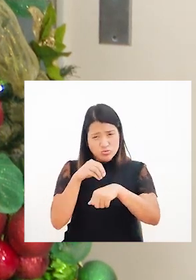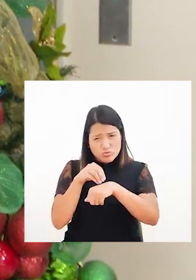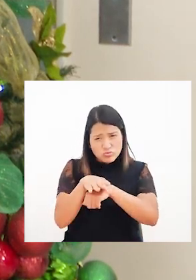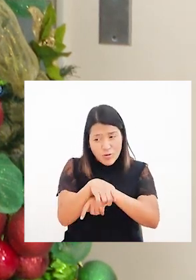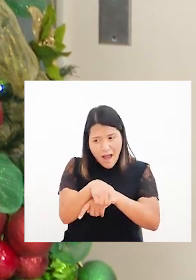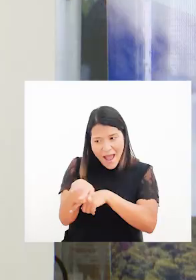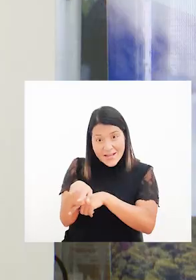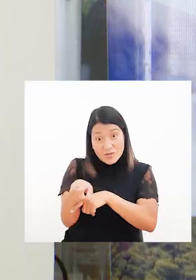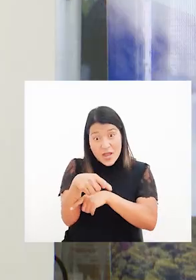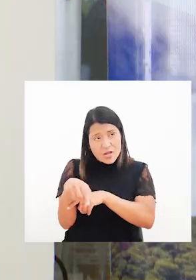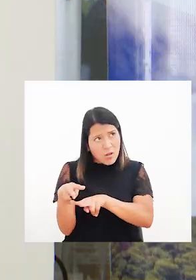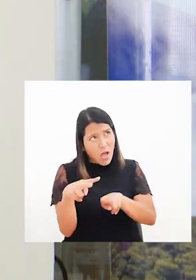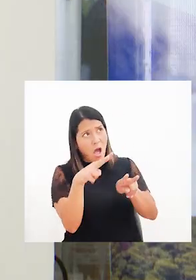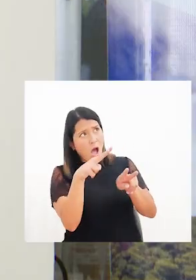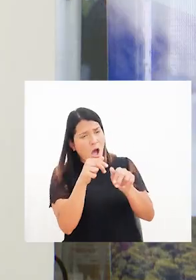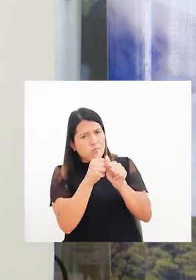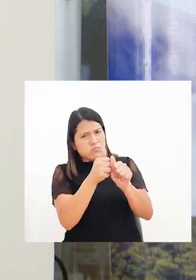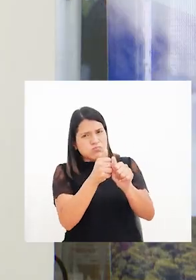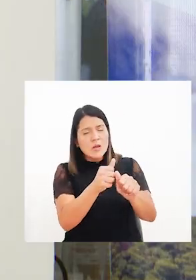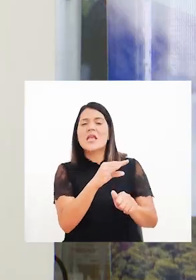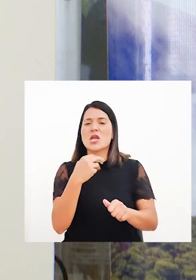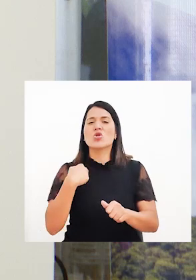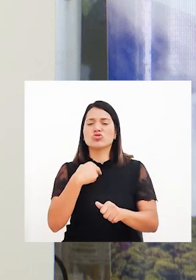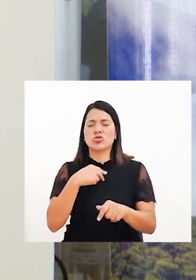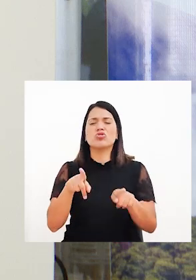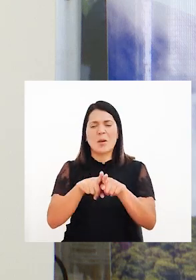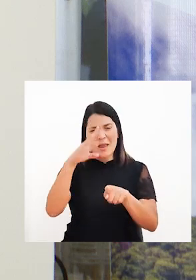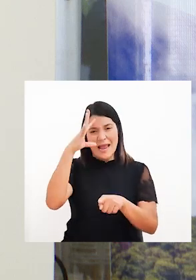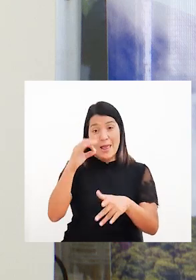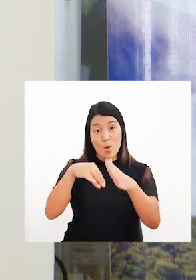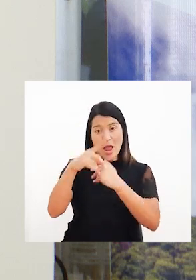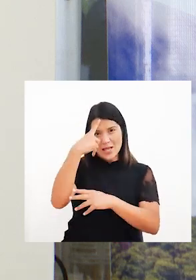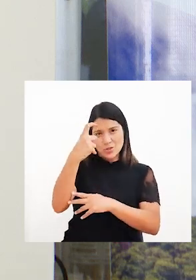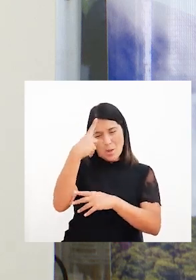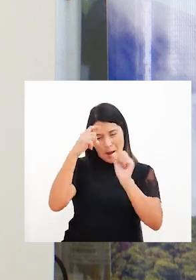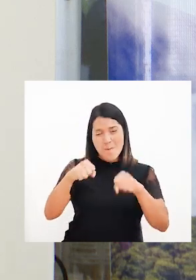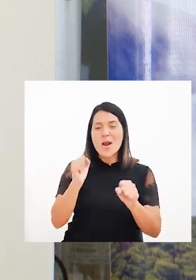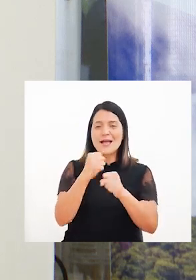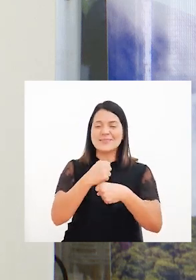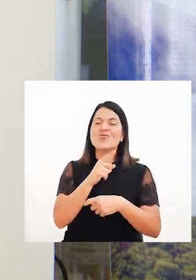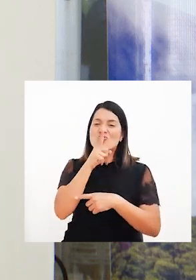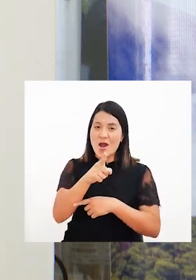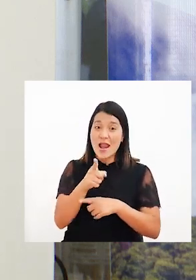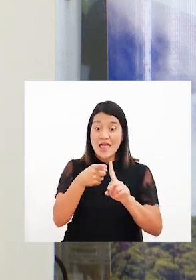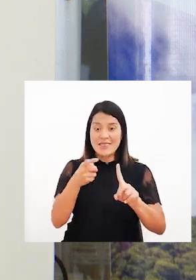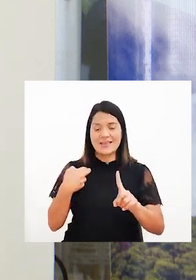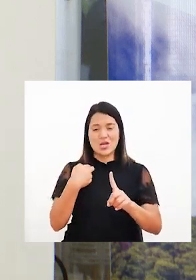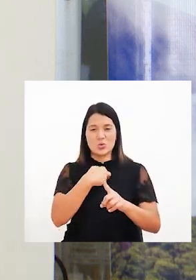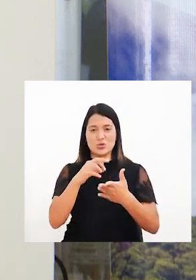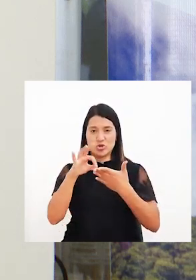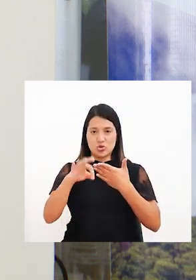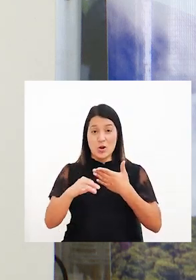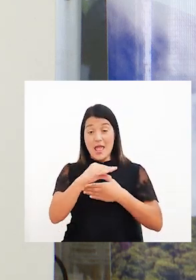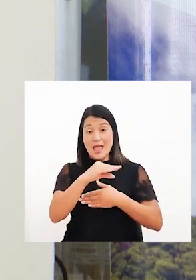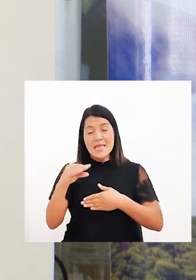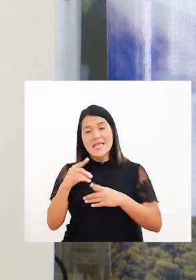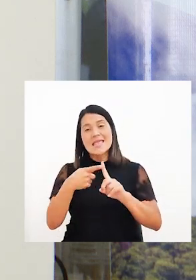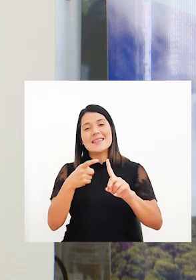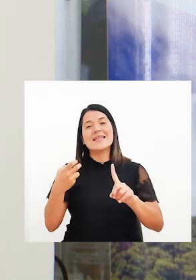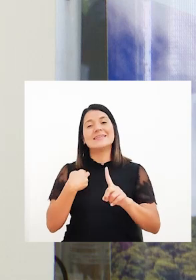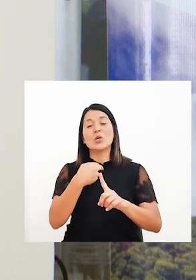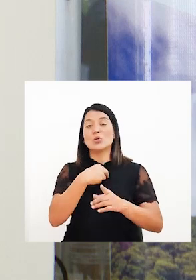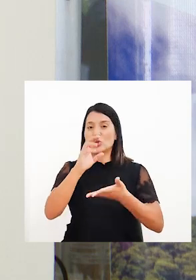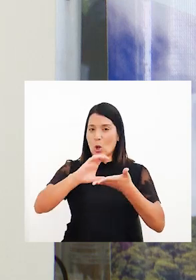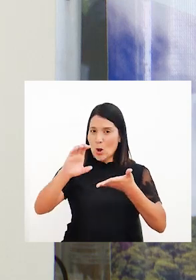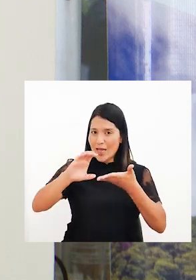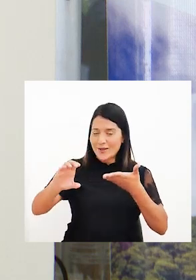siguen y que nosotros creemos también en esos sueños para poder hacerlos realidad desde nuestras escuelas y desde